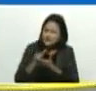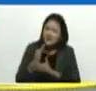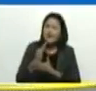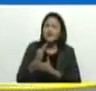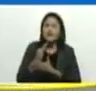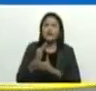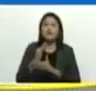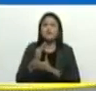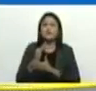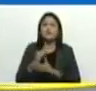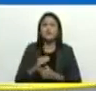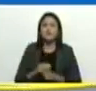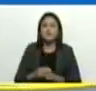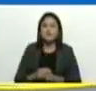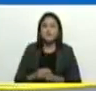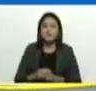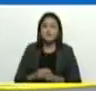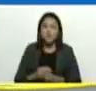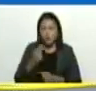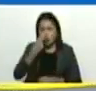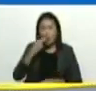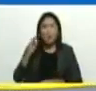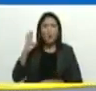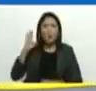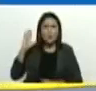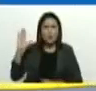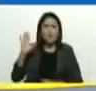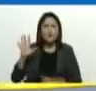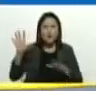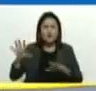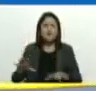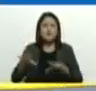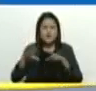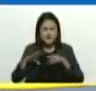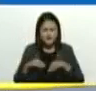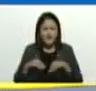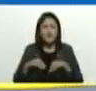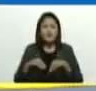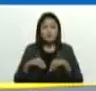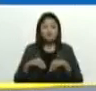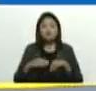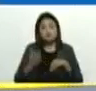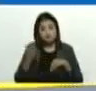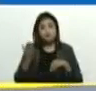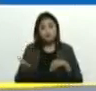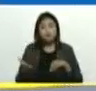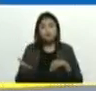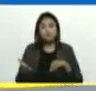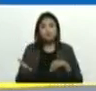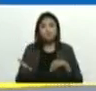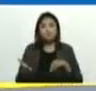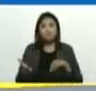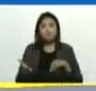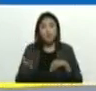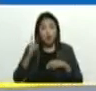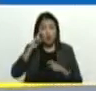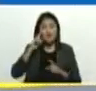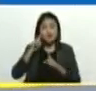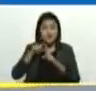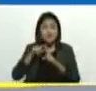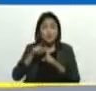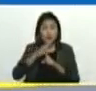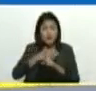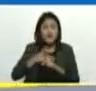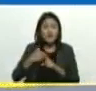principios y a los compromisos que asumía. Chávez trazó metas que